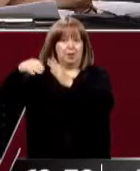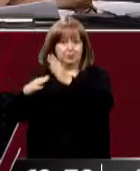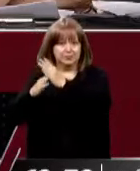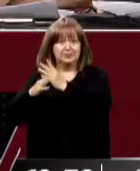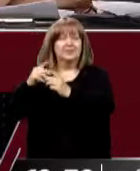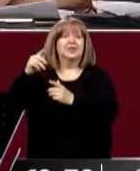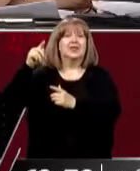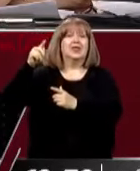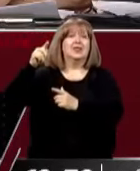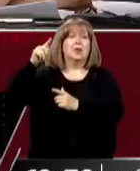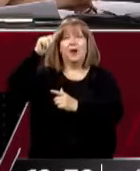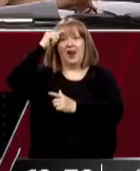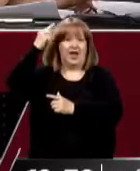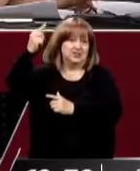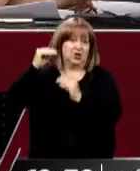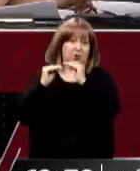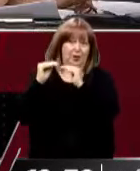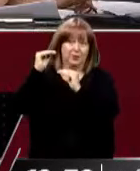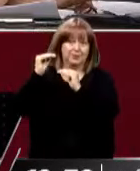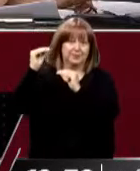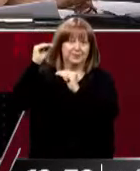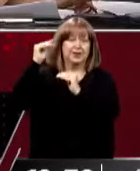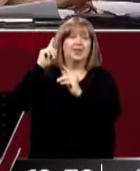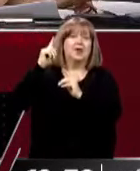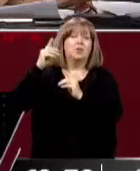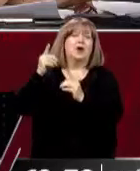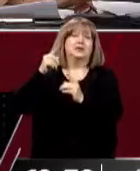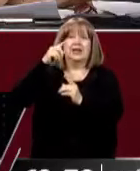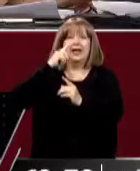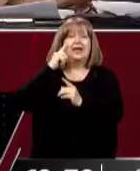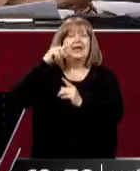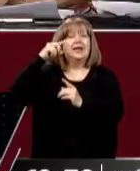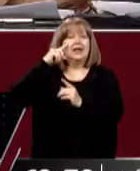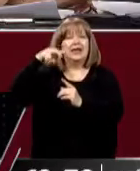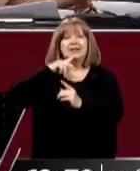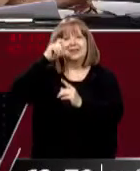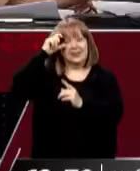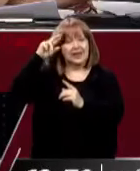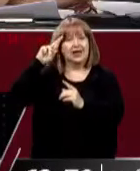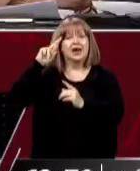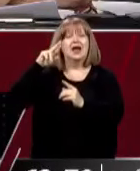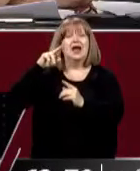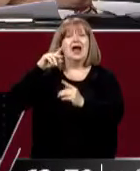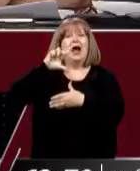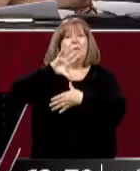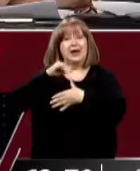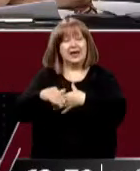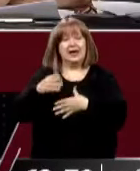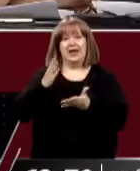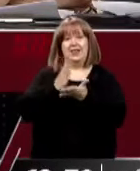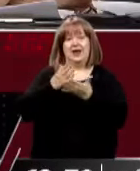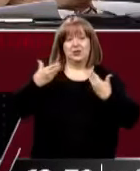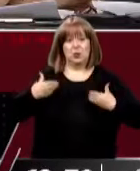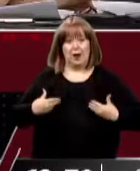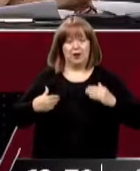la Suprema Corte de Justicia de la Nación y la Corte Interamericana de Derechos Humanos. Todos estos procedimientos en muchos casos tienen